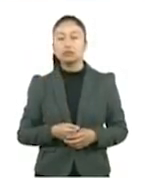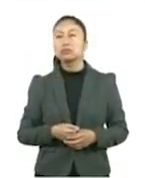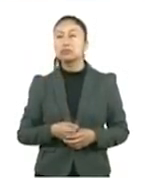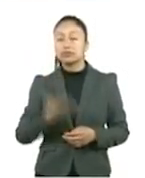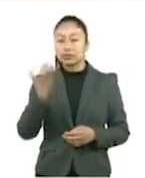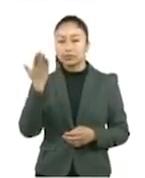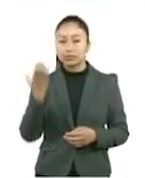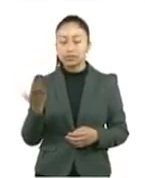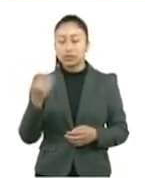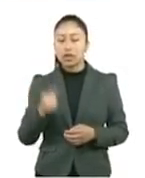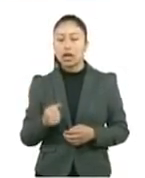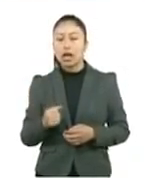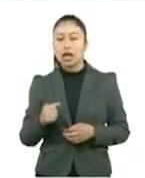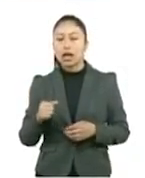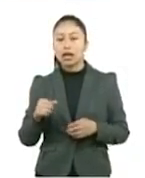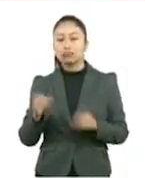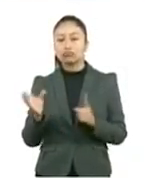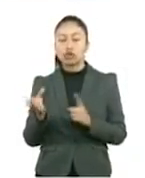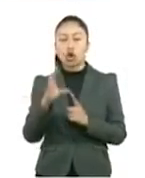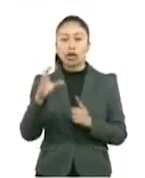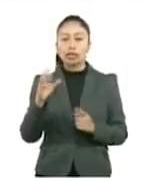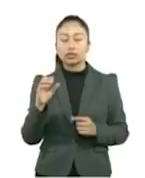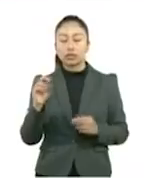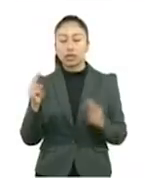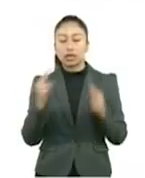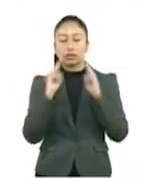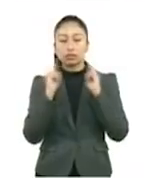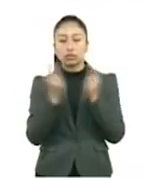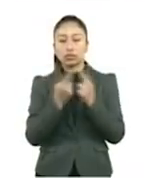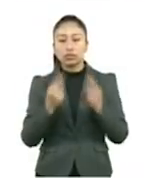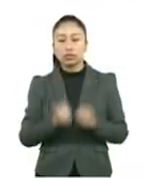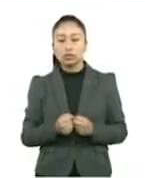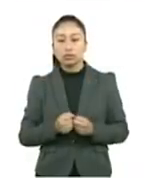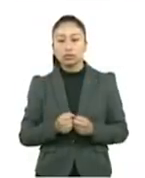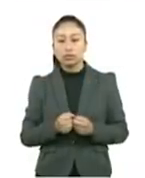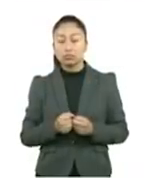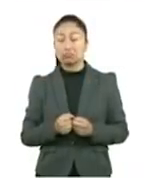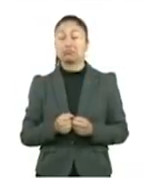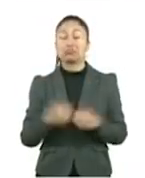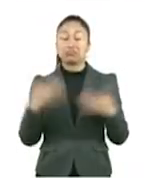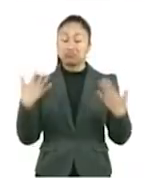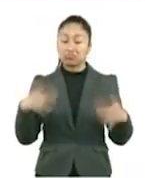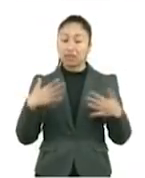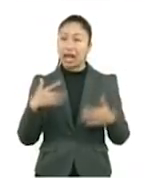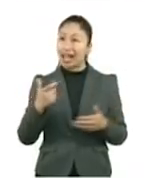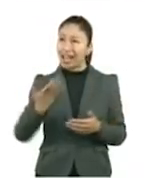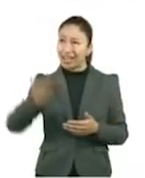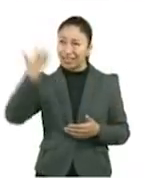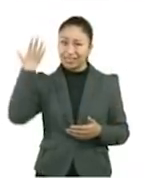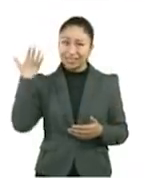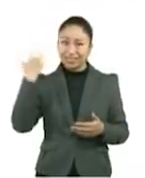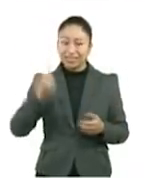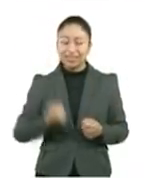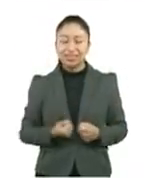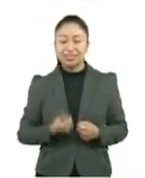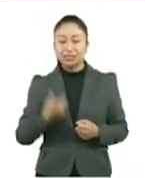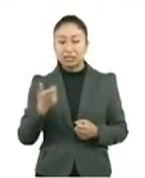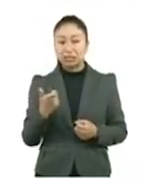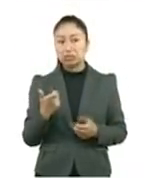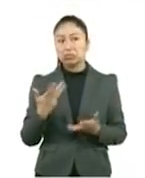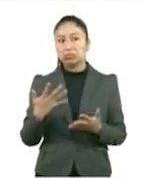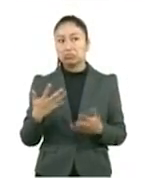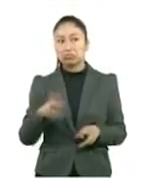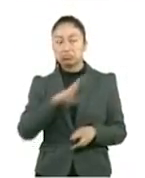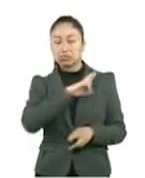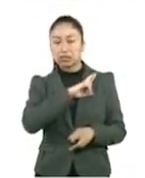privatizar, concesionar. De hecho, hay varias minas que se han concesionado a empresas transnacionales. ¿Qué es lo